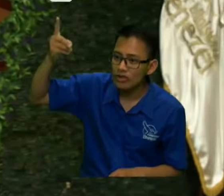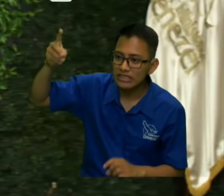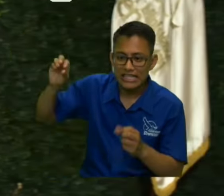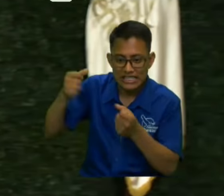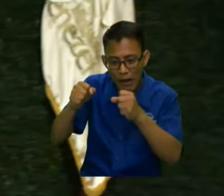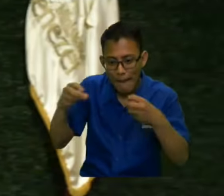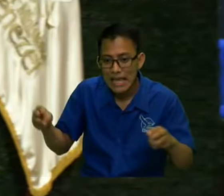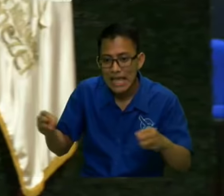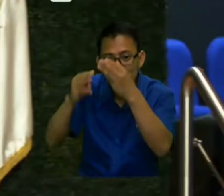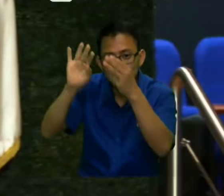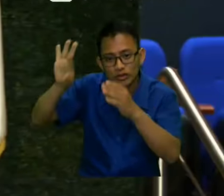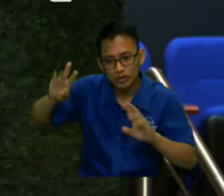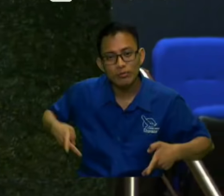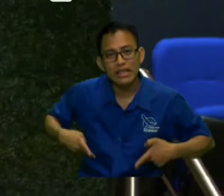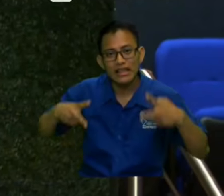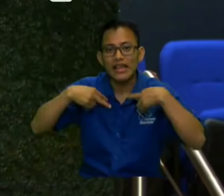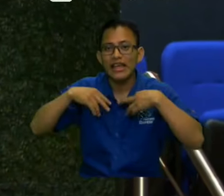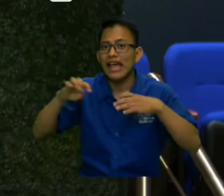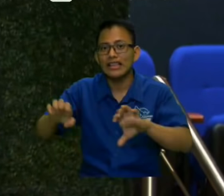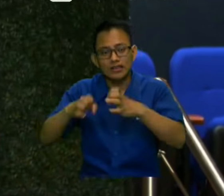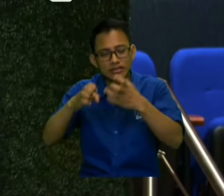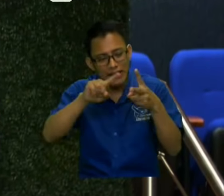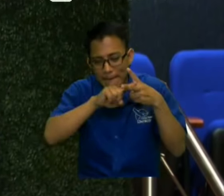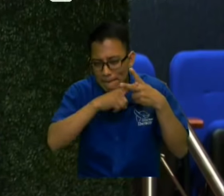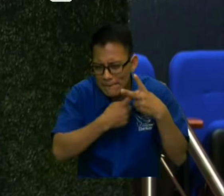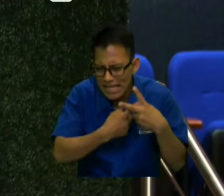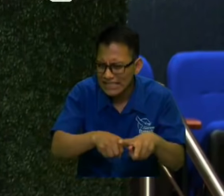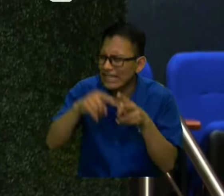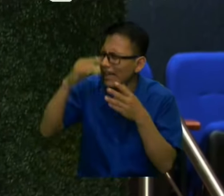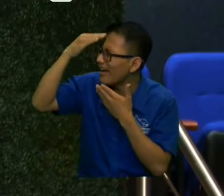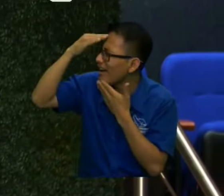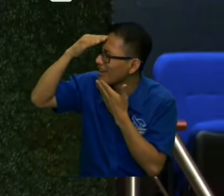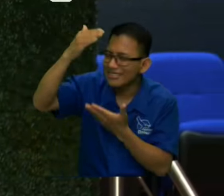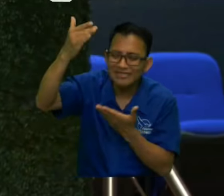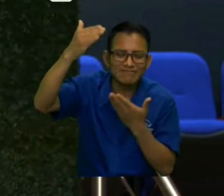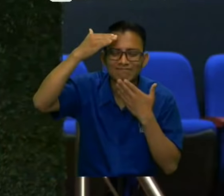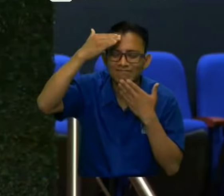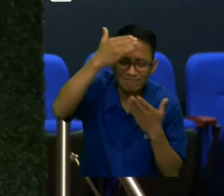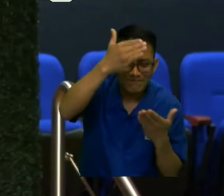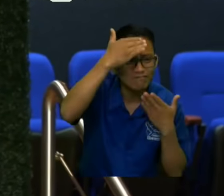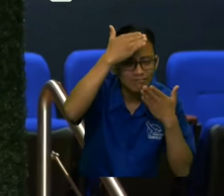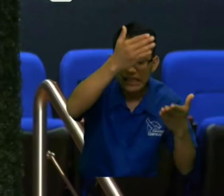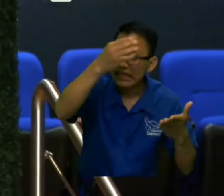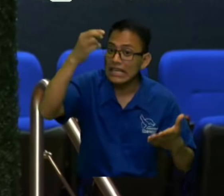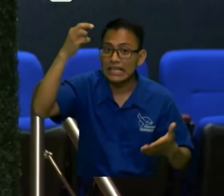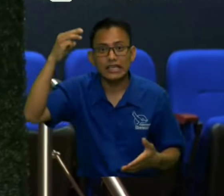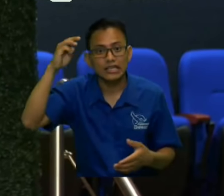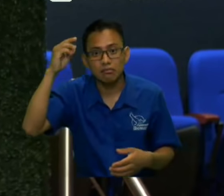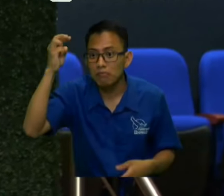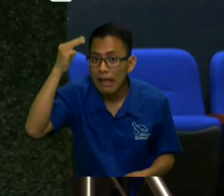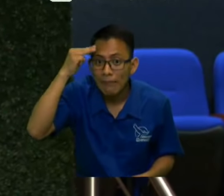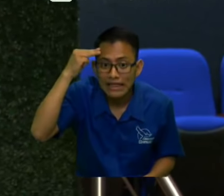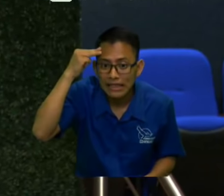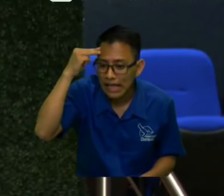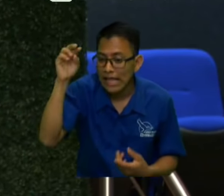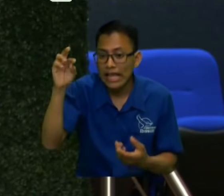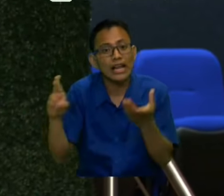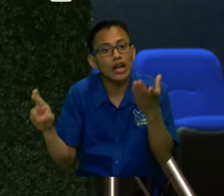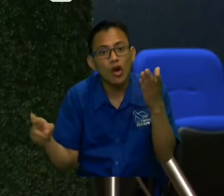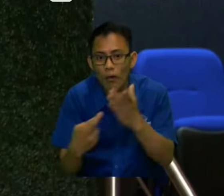Y entonces empieza el agradecimiento a fluir en tus entrañas. Y cuando sientes, tu mente está siendo renovada.